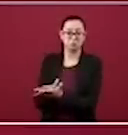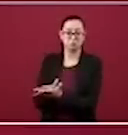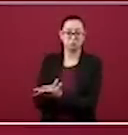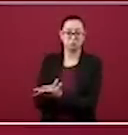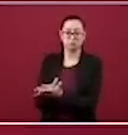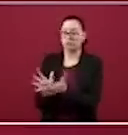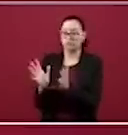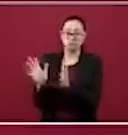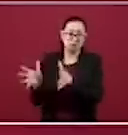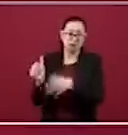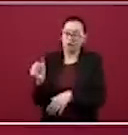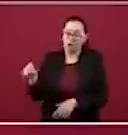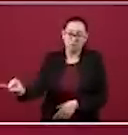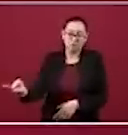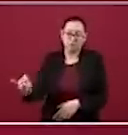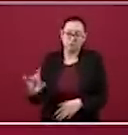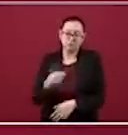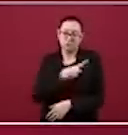resolver de esa manera.